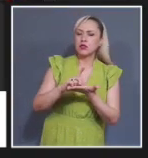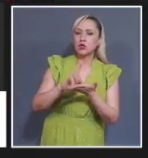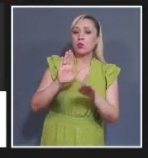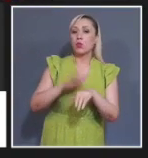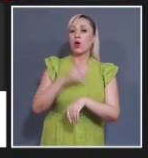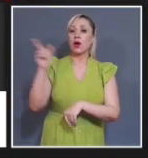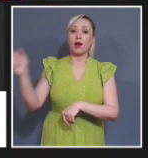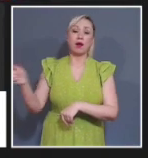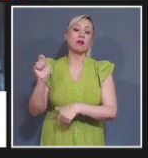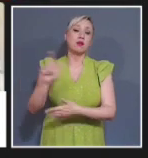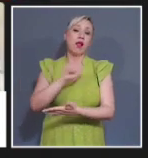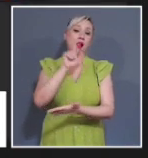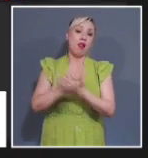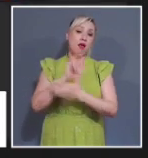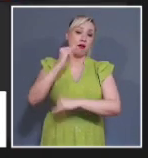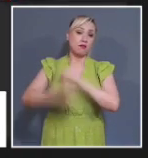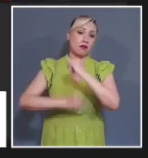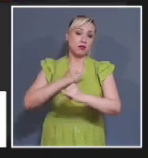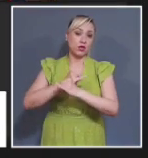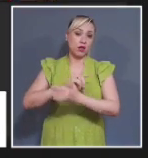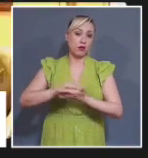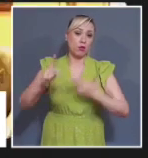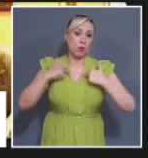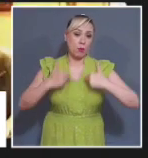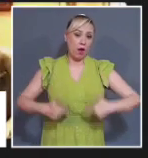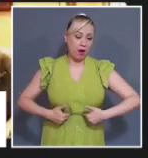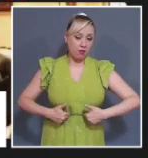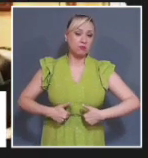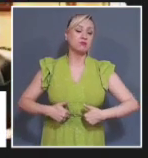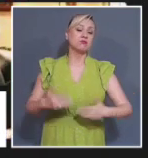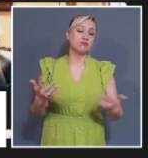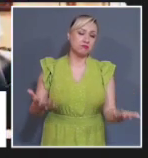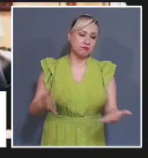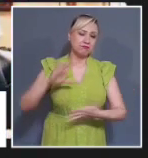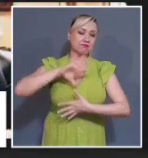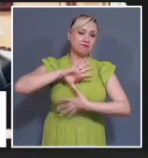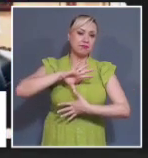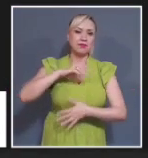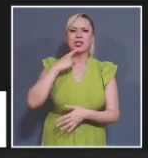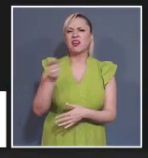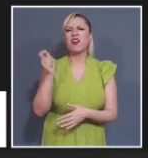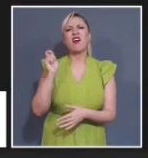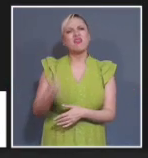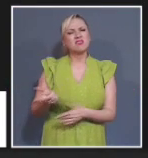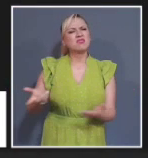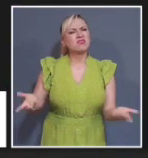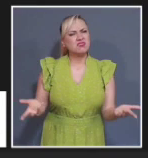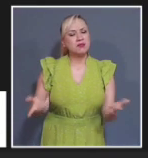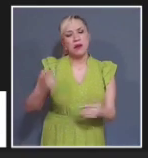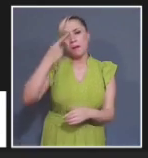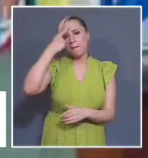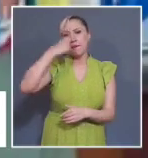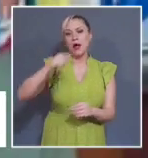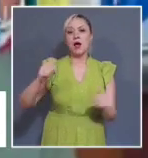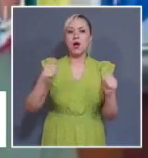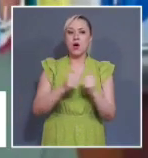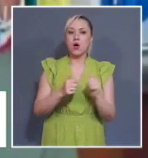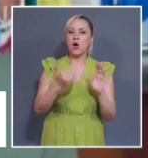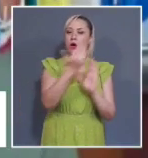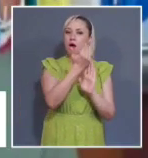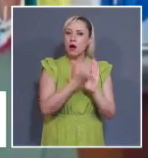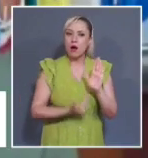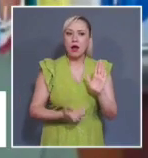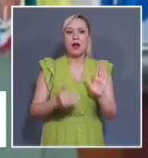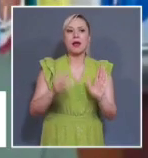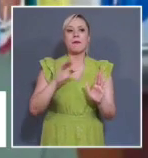otros instrumentos internacionales. La petición tiene como propósito contar con parámetros que permitan erradicar la